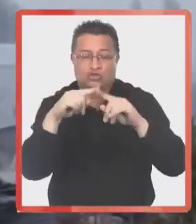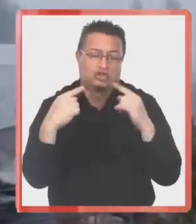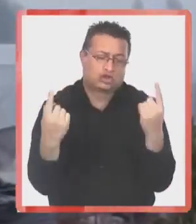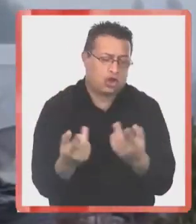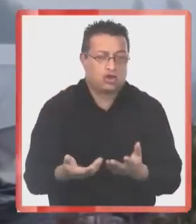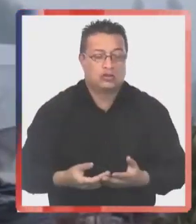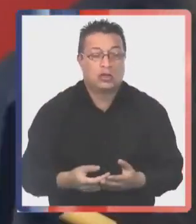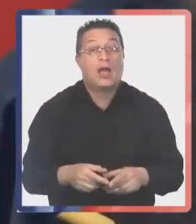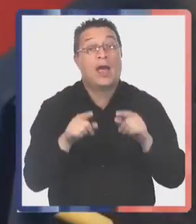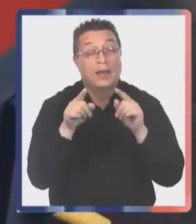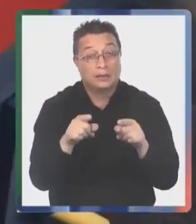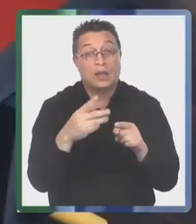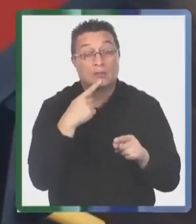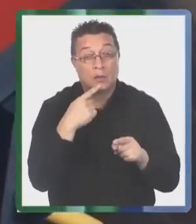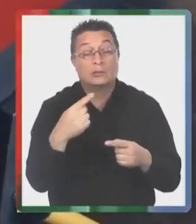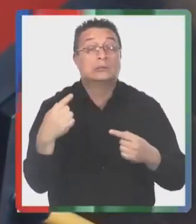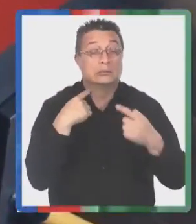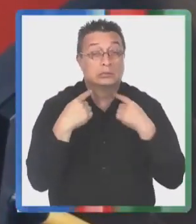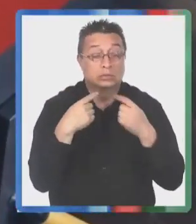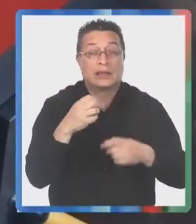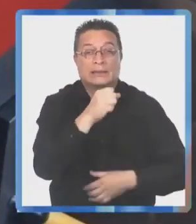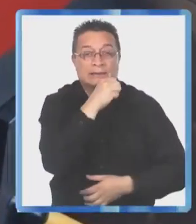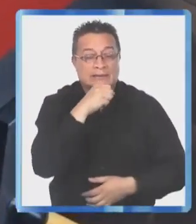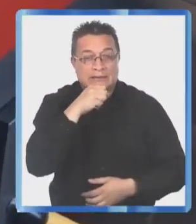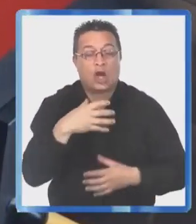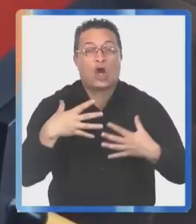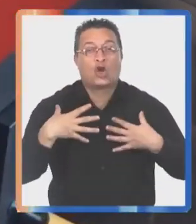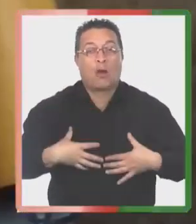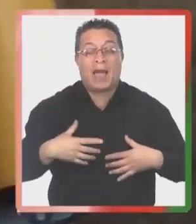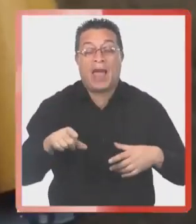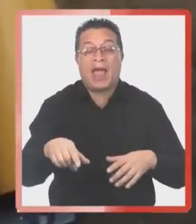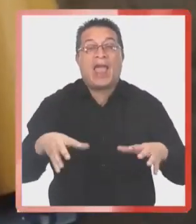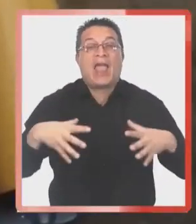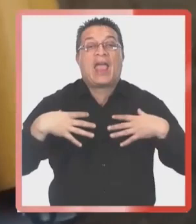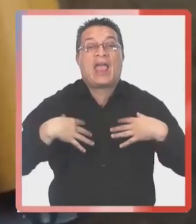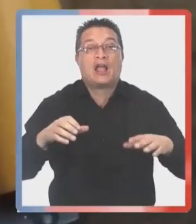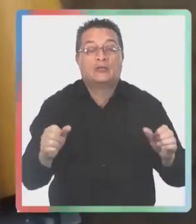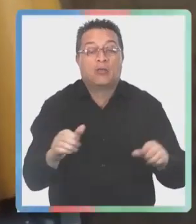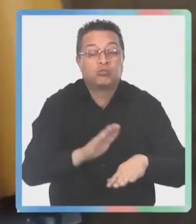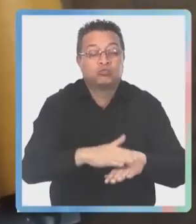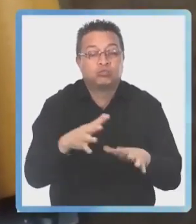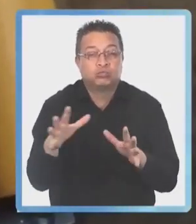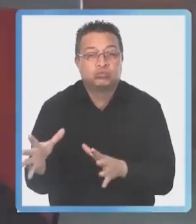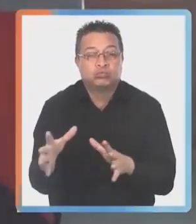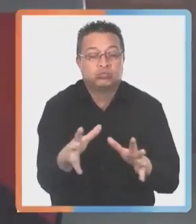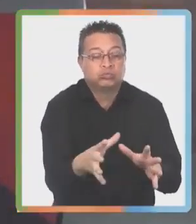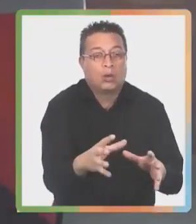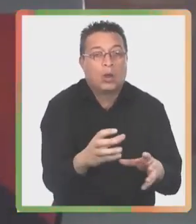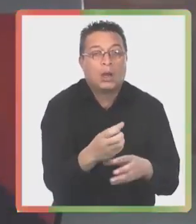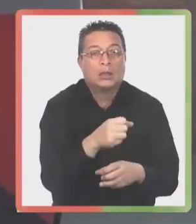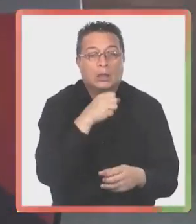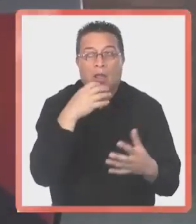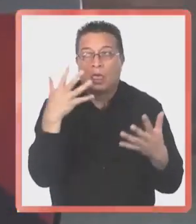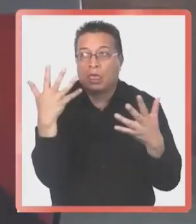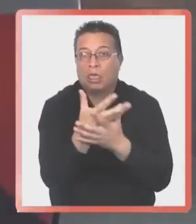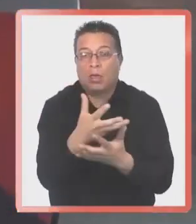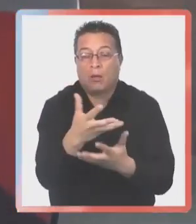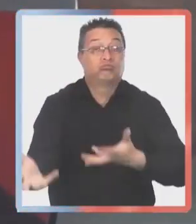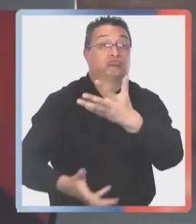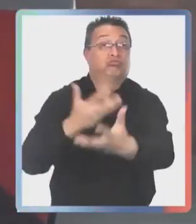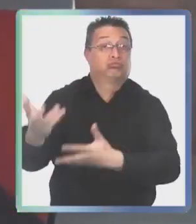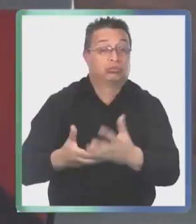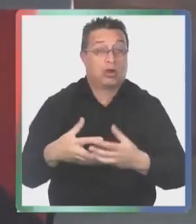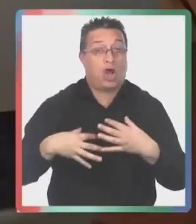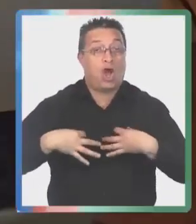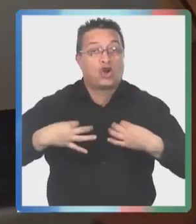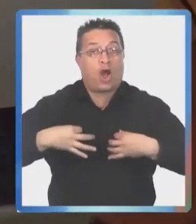constante de estos equipos. Otra de las causas de los siniestros es el secado de ropa sobre estufas o cerca de artefactos de calefacción, lo que ante algún